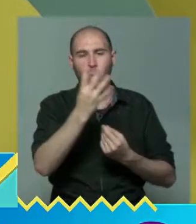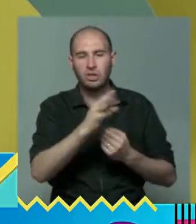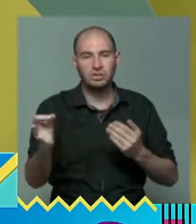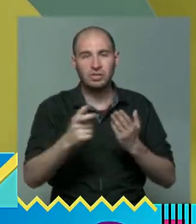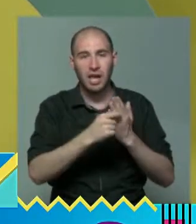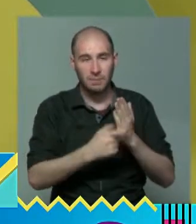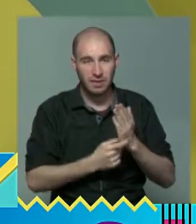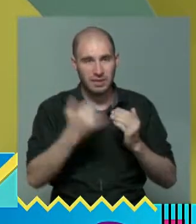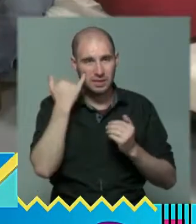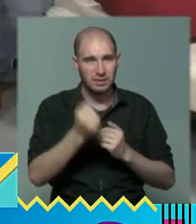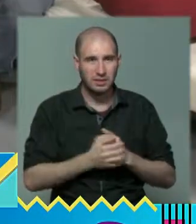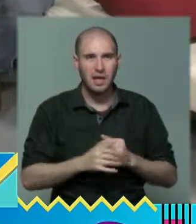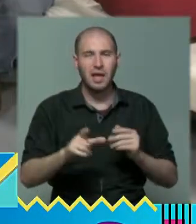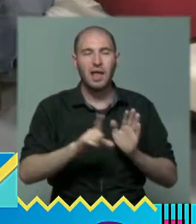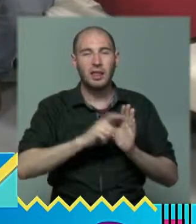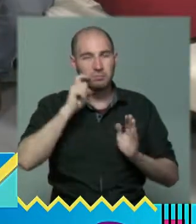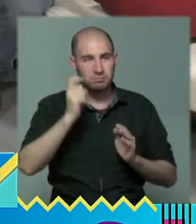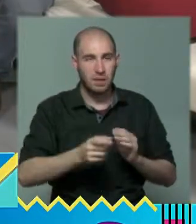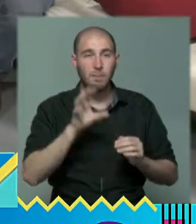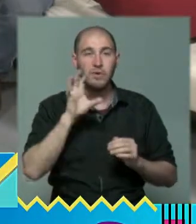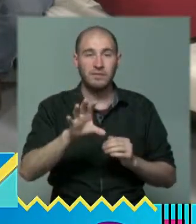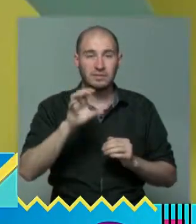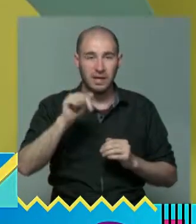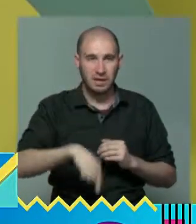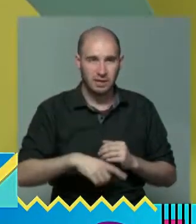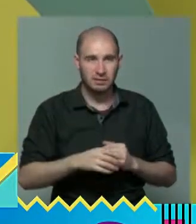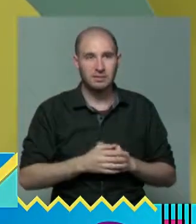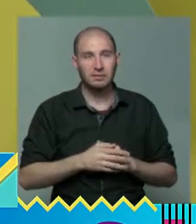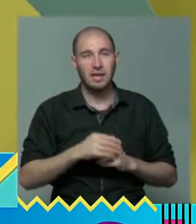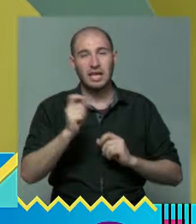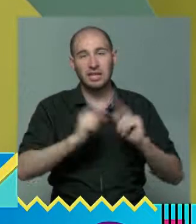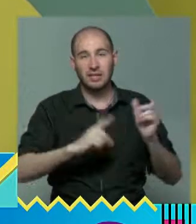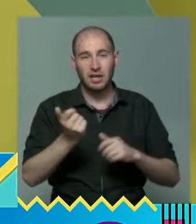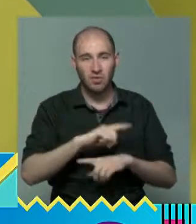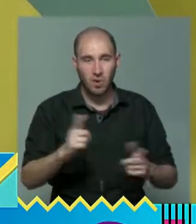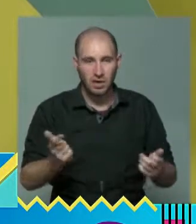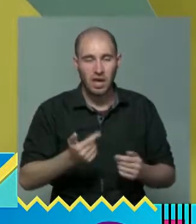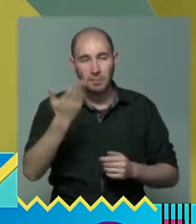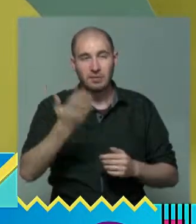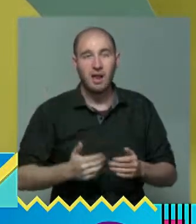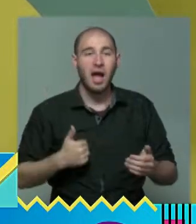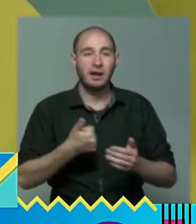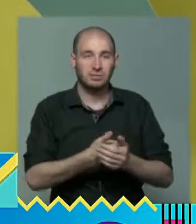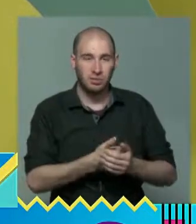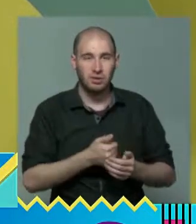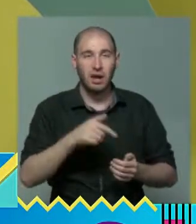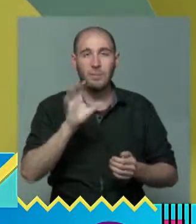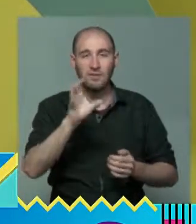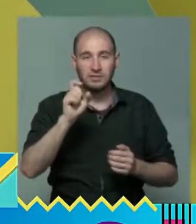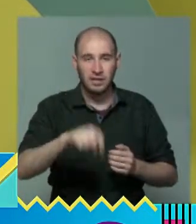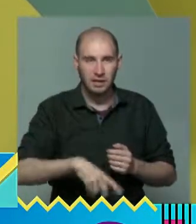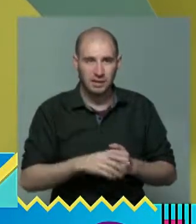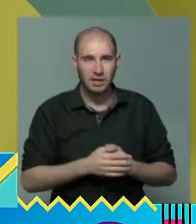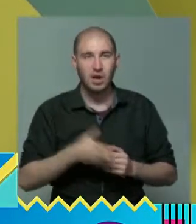por día. O sea Los delitos en esta provincia, volvemos, sin estadística, el agresor sexual en esta provincia